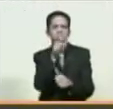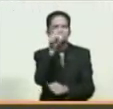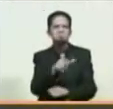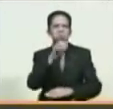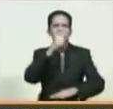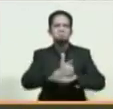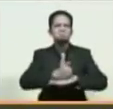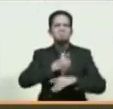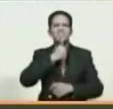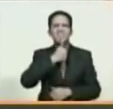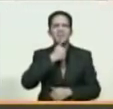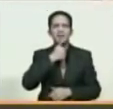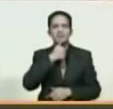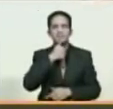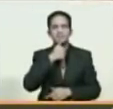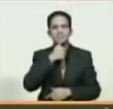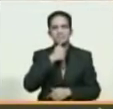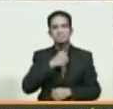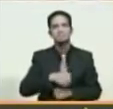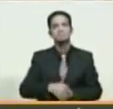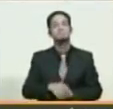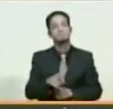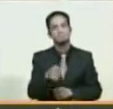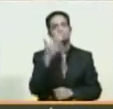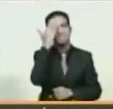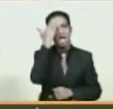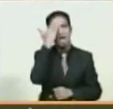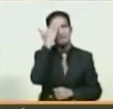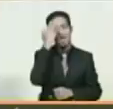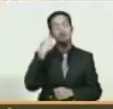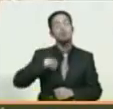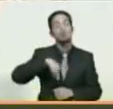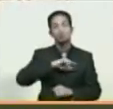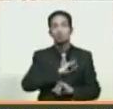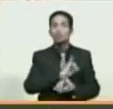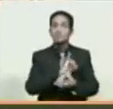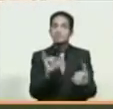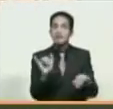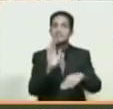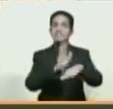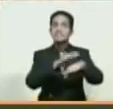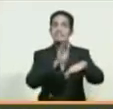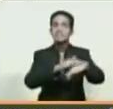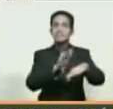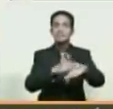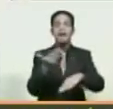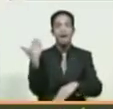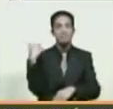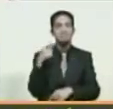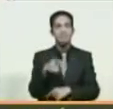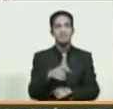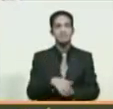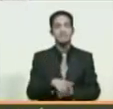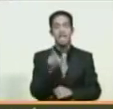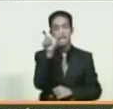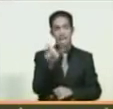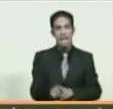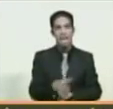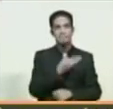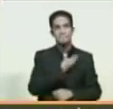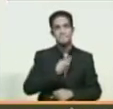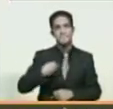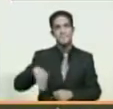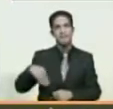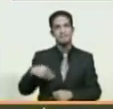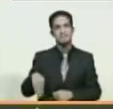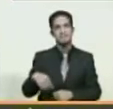venezolana contra nuestro pueblo. Así lo habíamos advertido y así ocurrió. Cuando el presidente, era